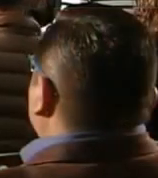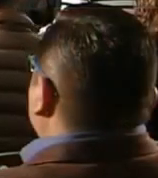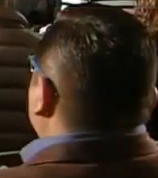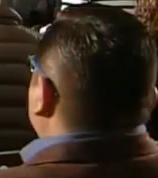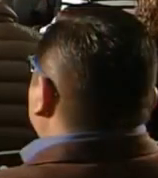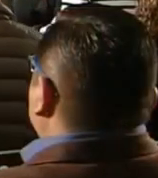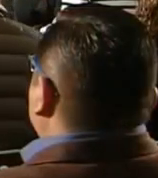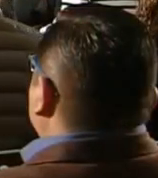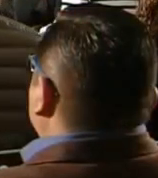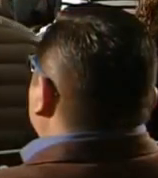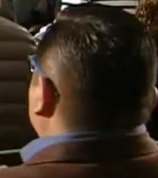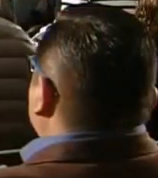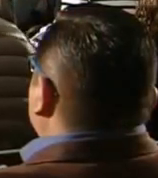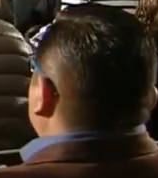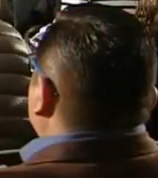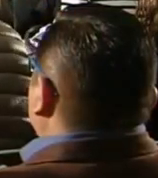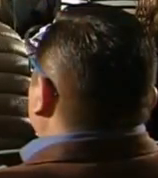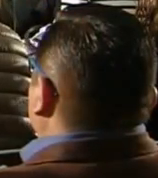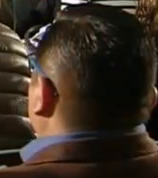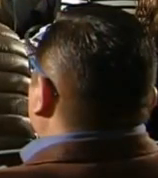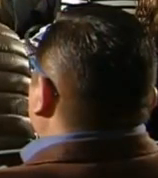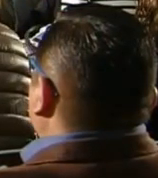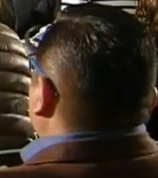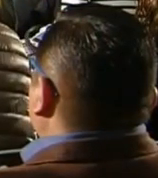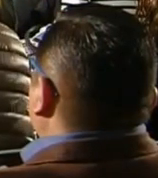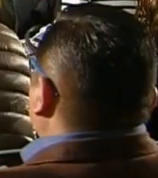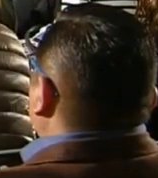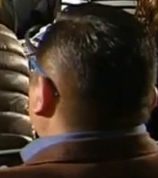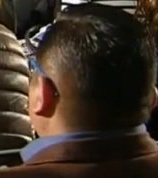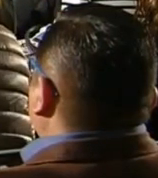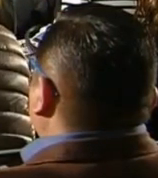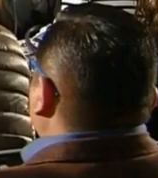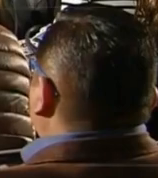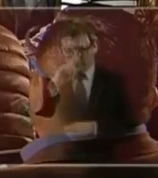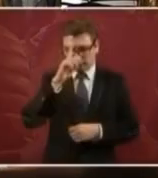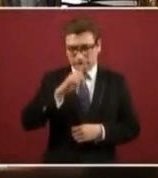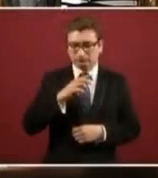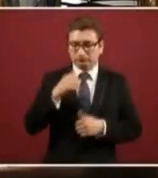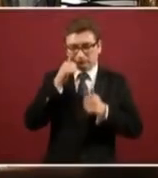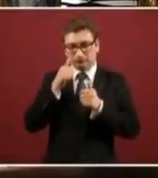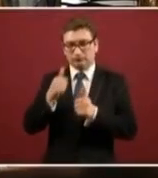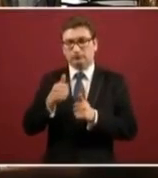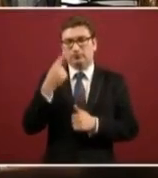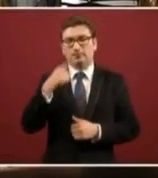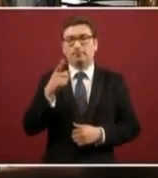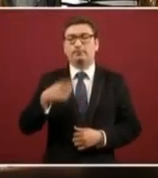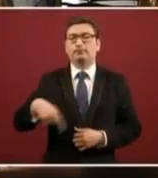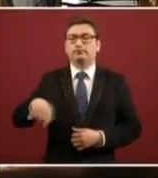pedirle al consejero jurídico de la presidencia que los atienda para ver